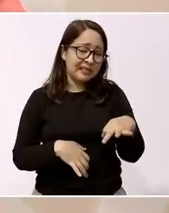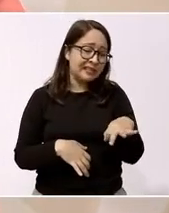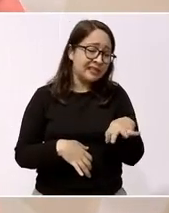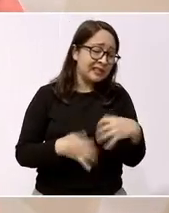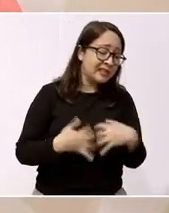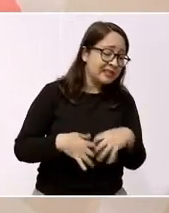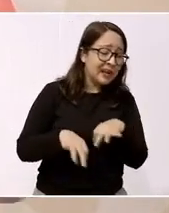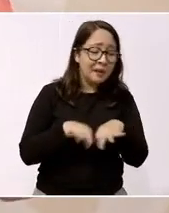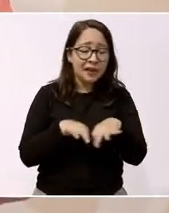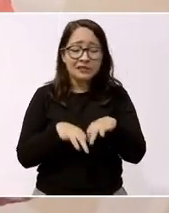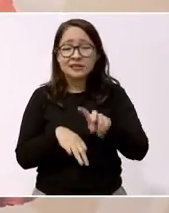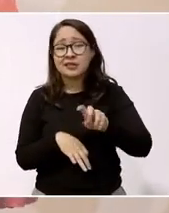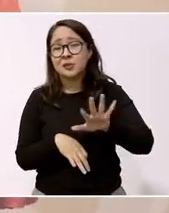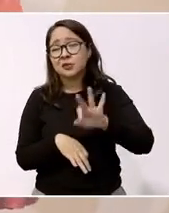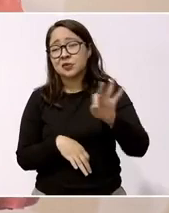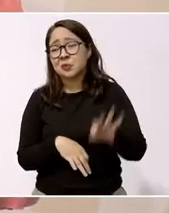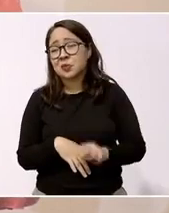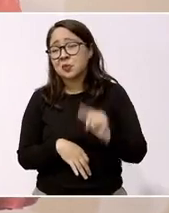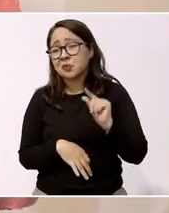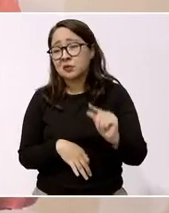35%. Entonces,